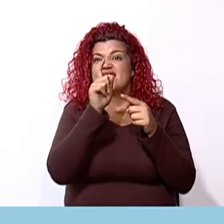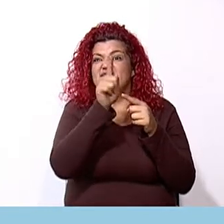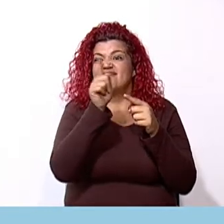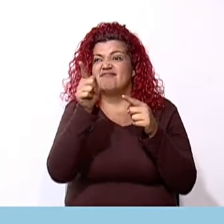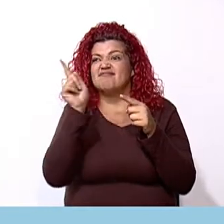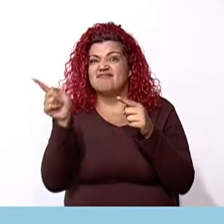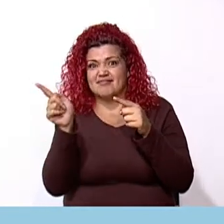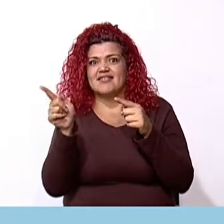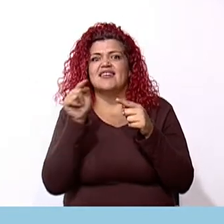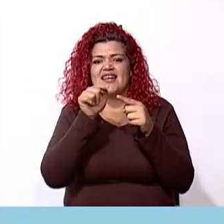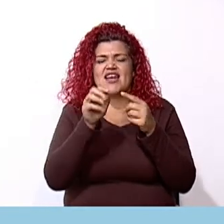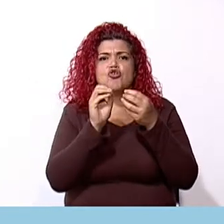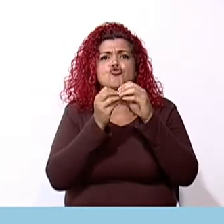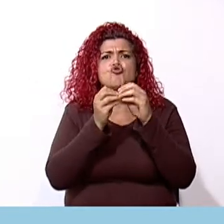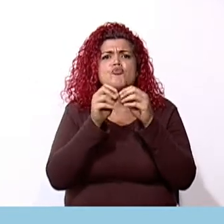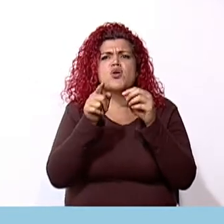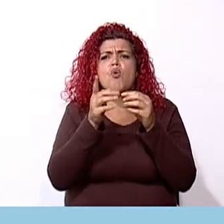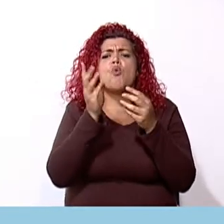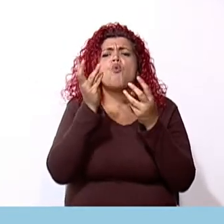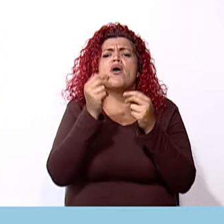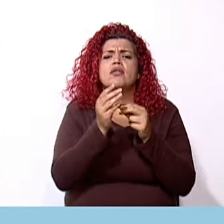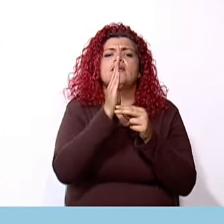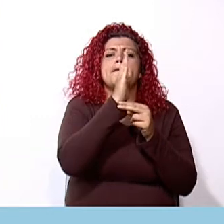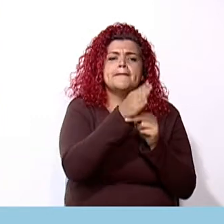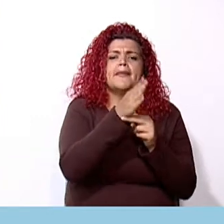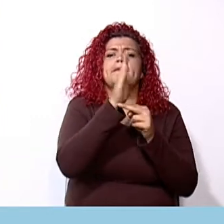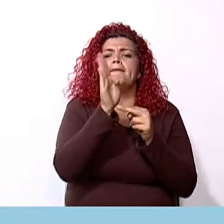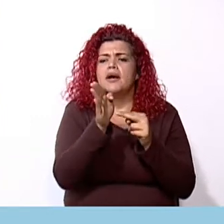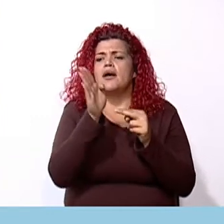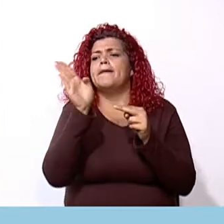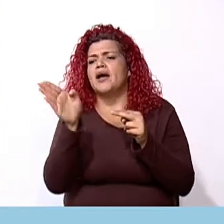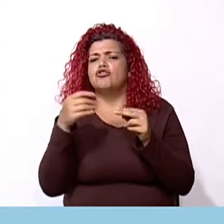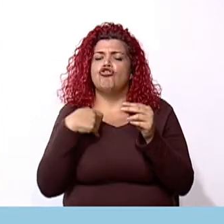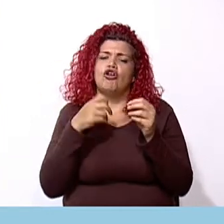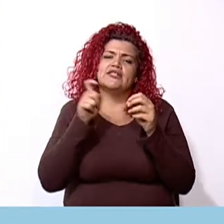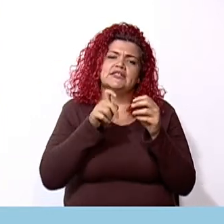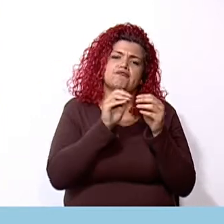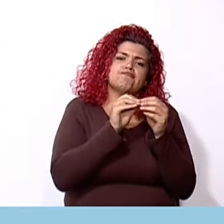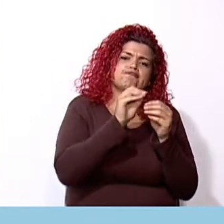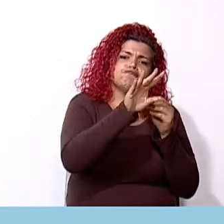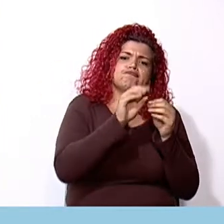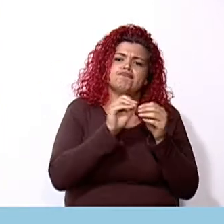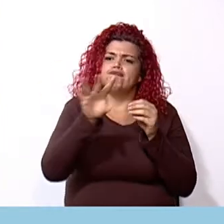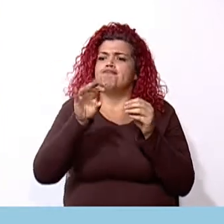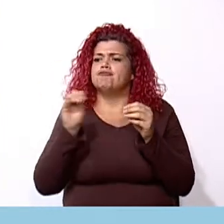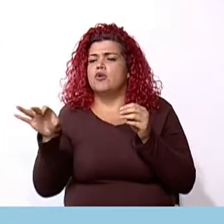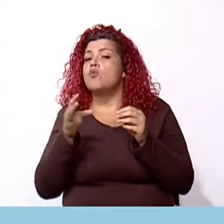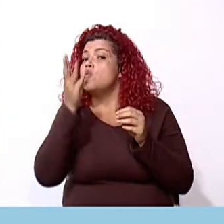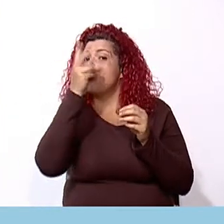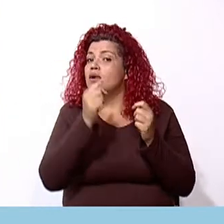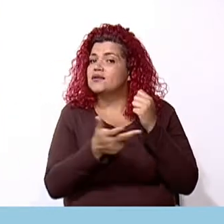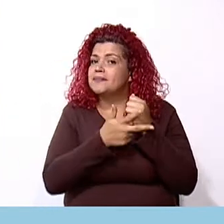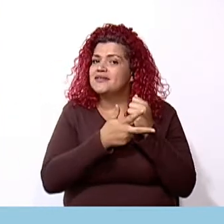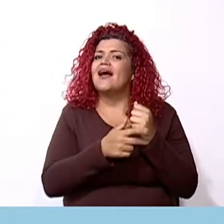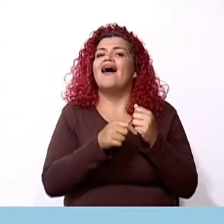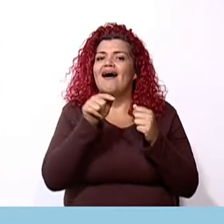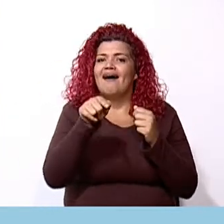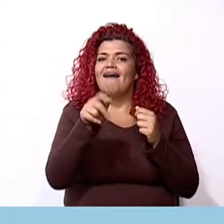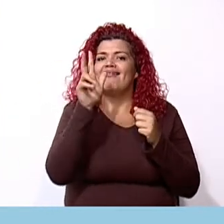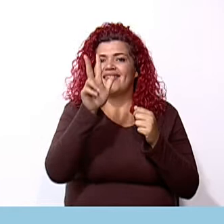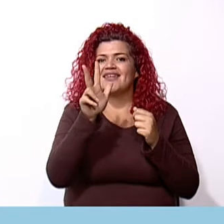va a ser el número de partes en las que yo voy a repartir la unidad, en este caso el